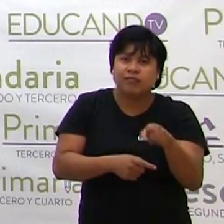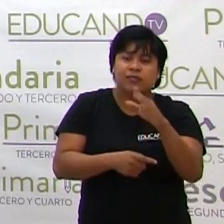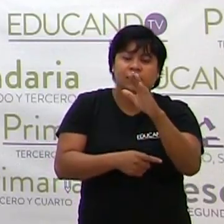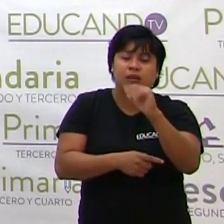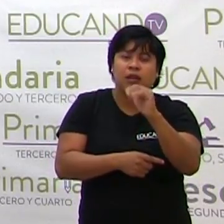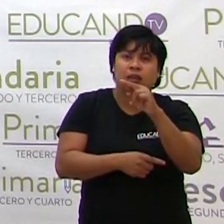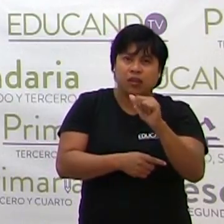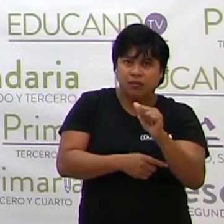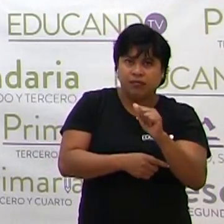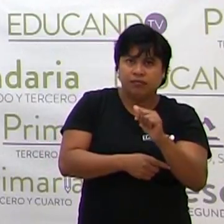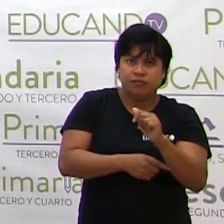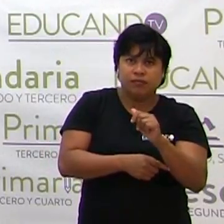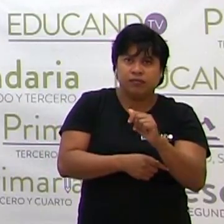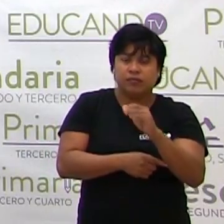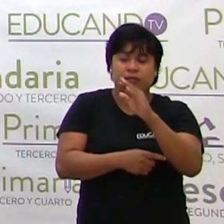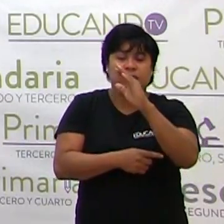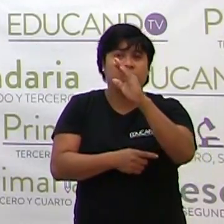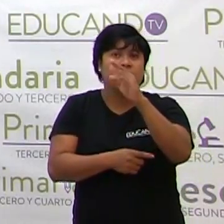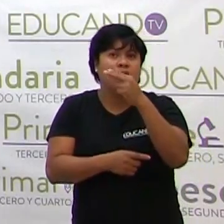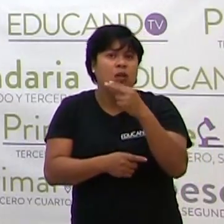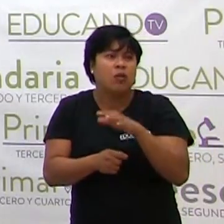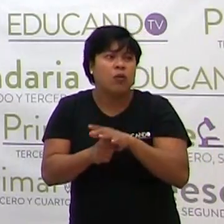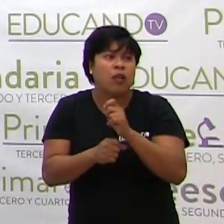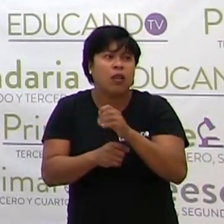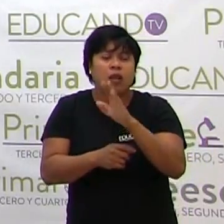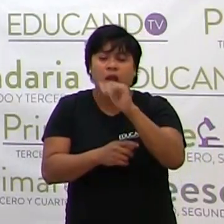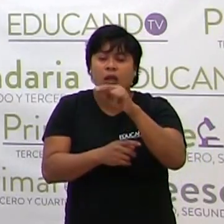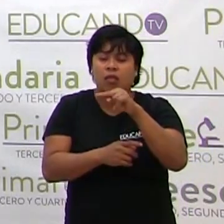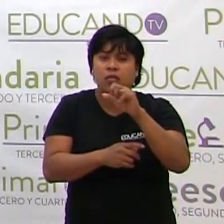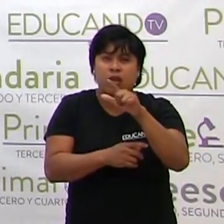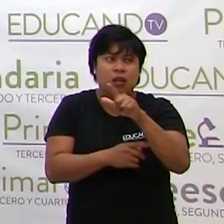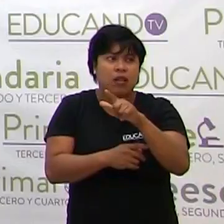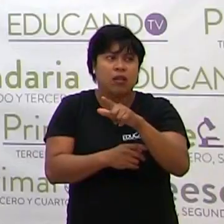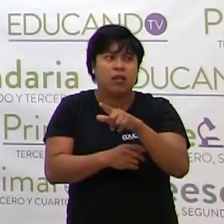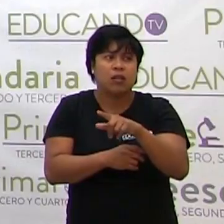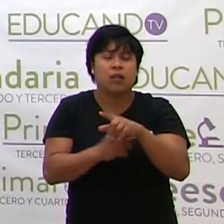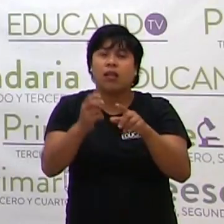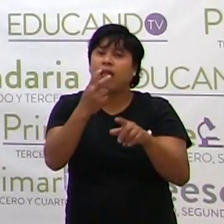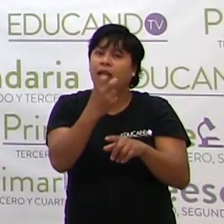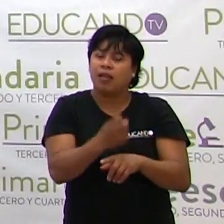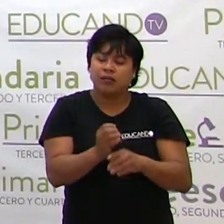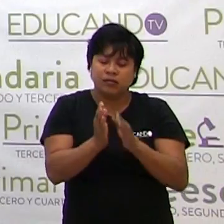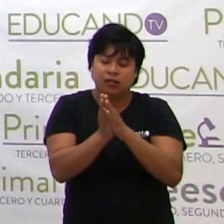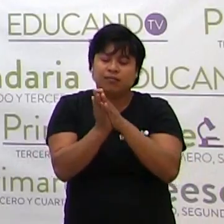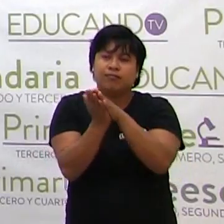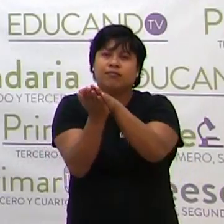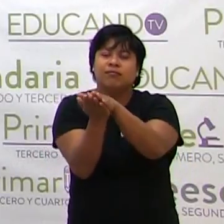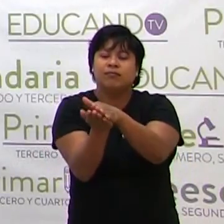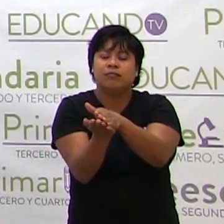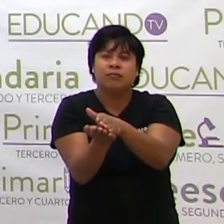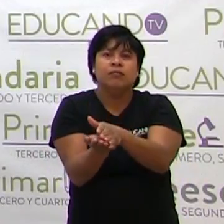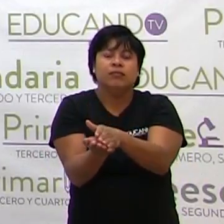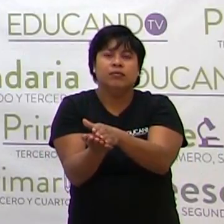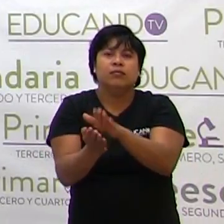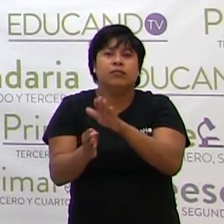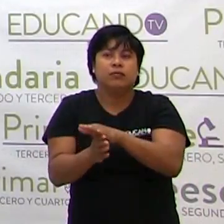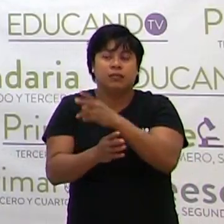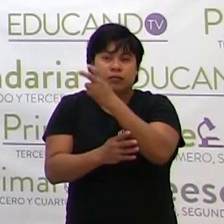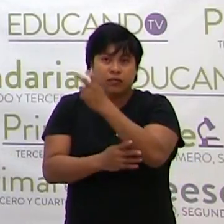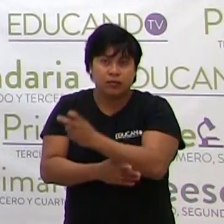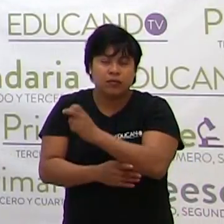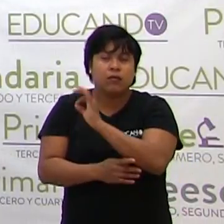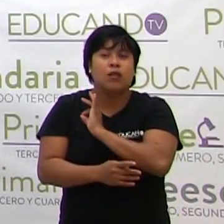canal. ¿Cuál es el corte llamado canal? Es este que tenemos acá, porque este